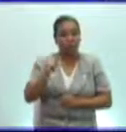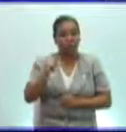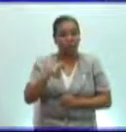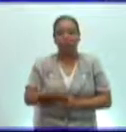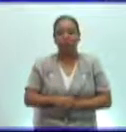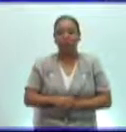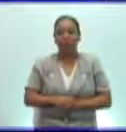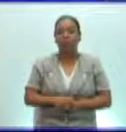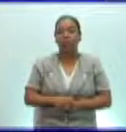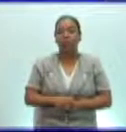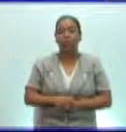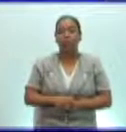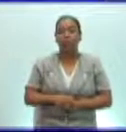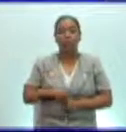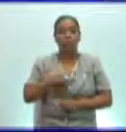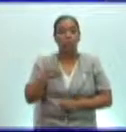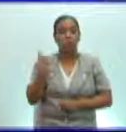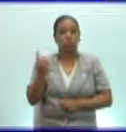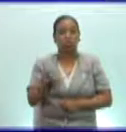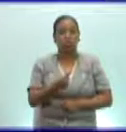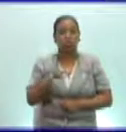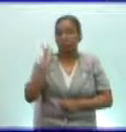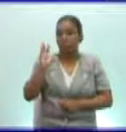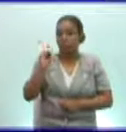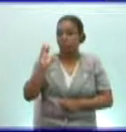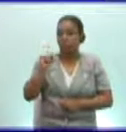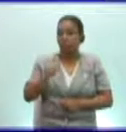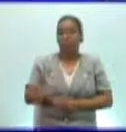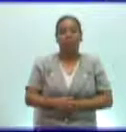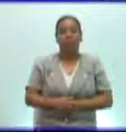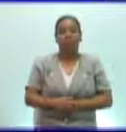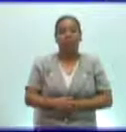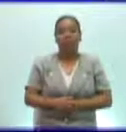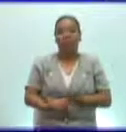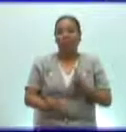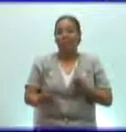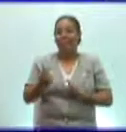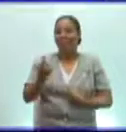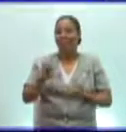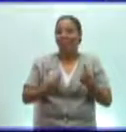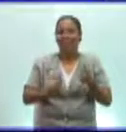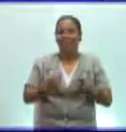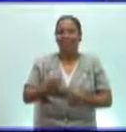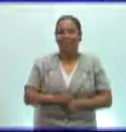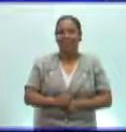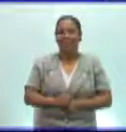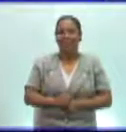entonces nosotros vamos a hacer referencia a un químico danés